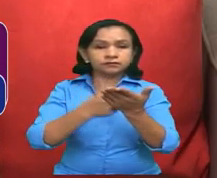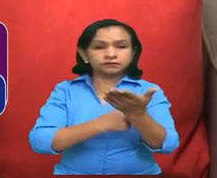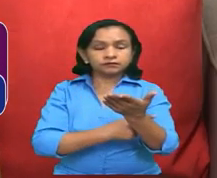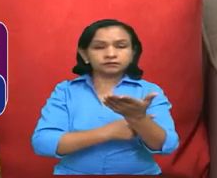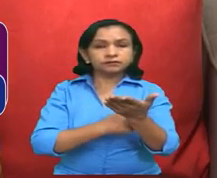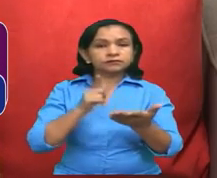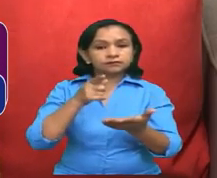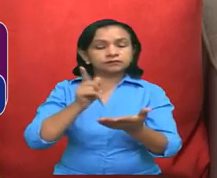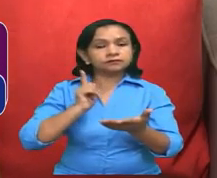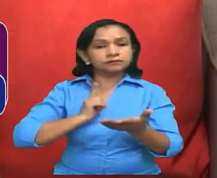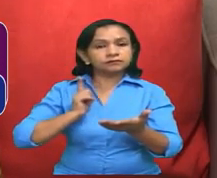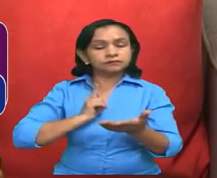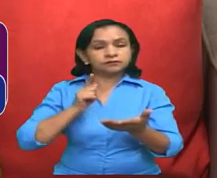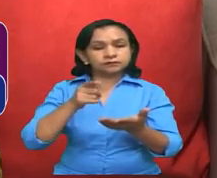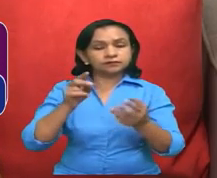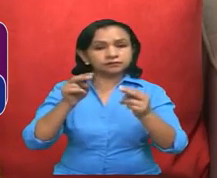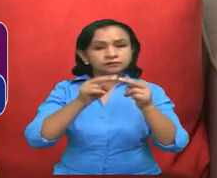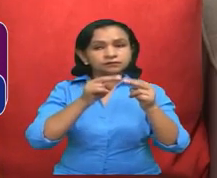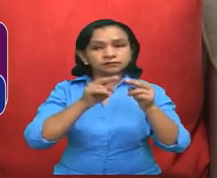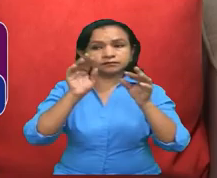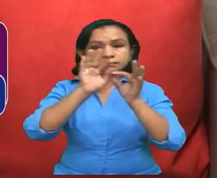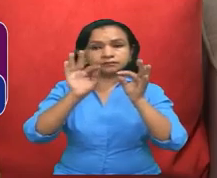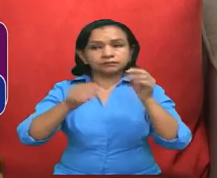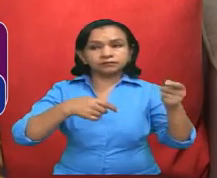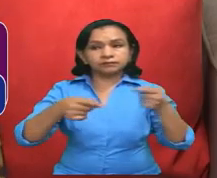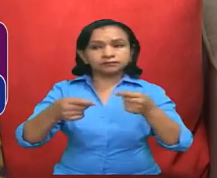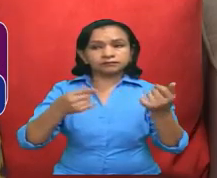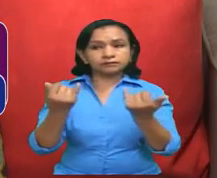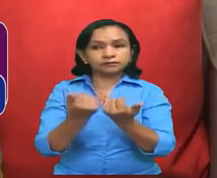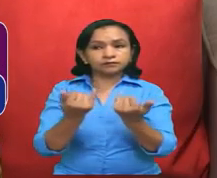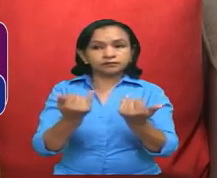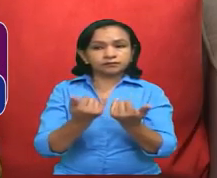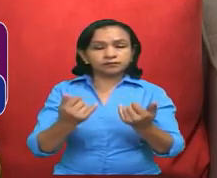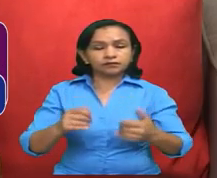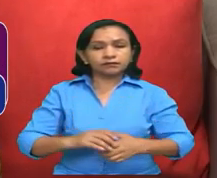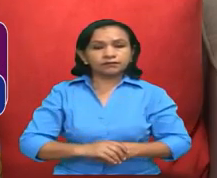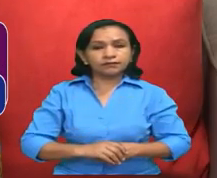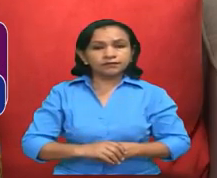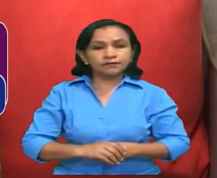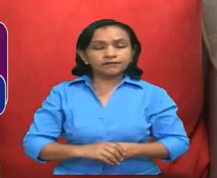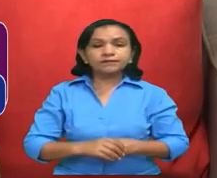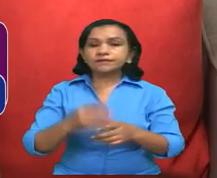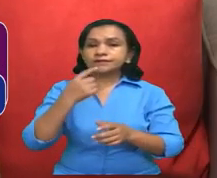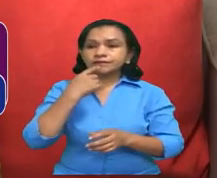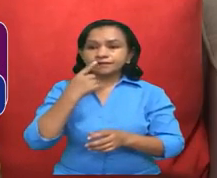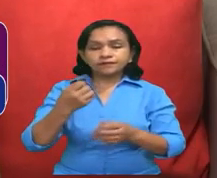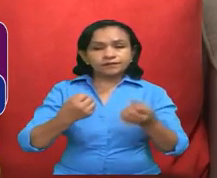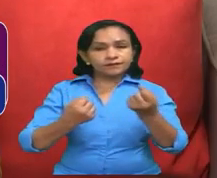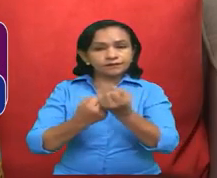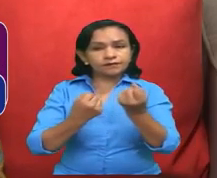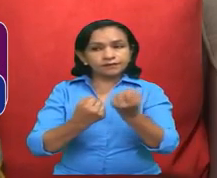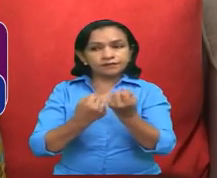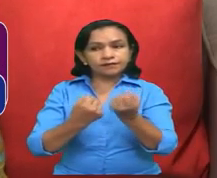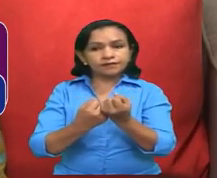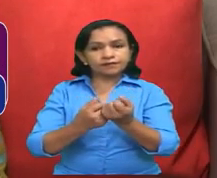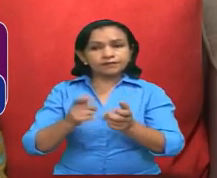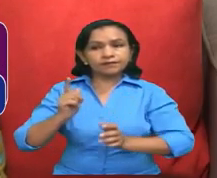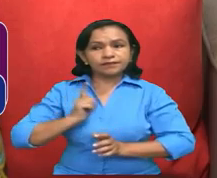todo momento demuestran esa solidaridad con Nicaragua, como es el caso de Venezuela y China, Taiwán, que